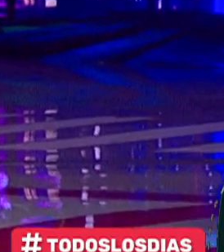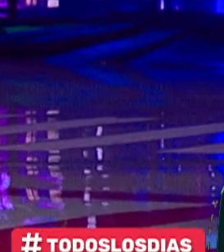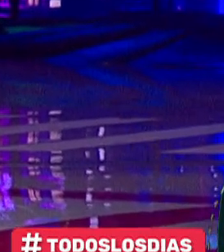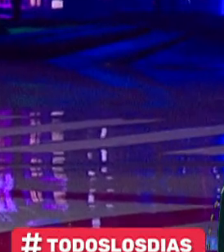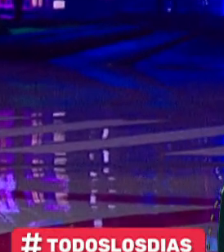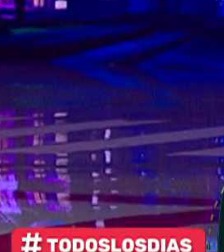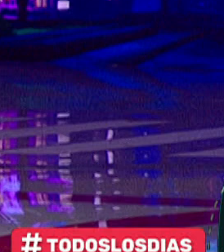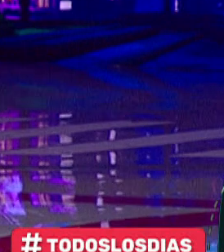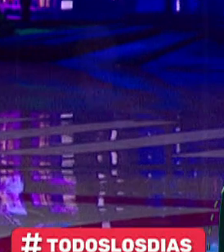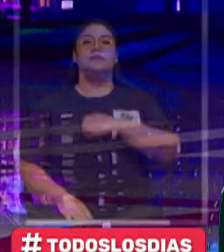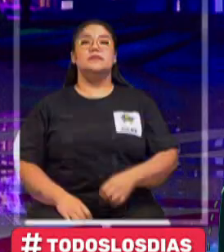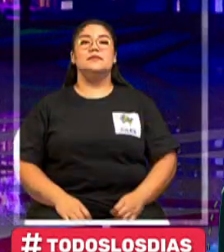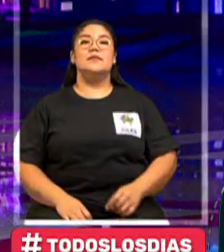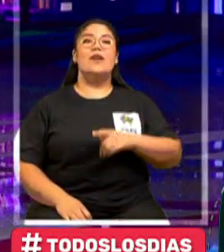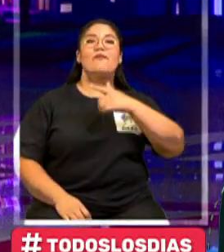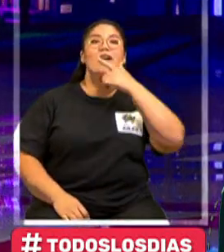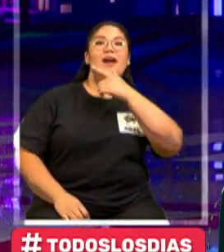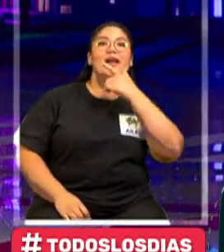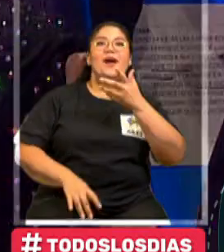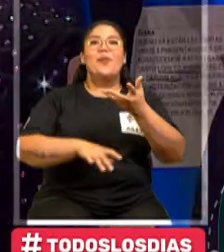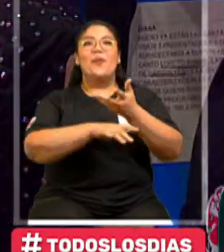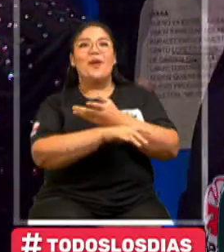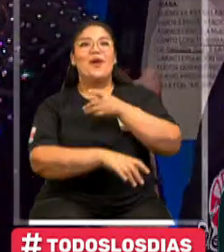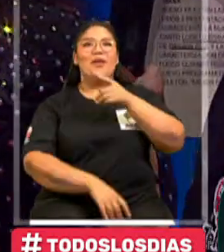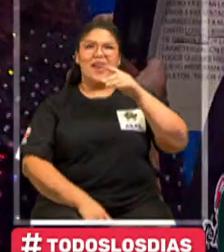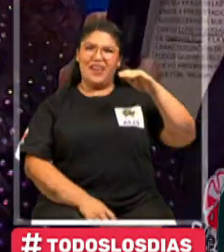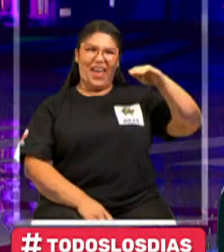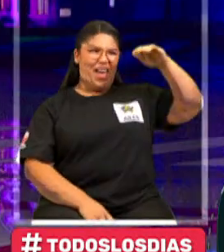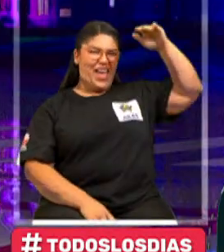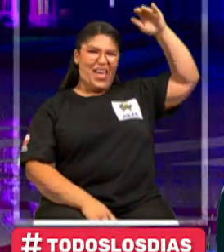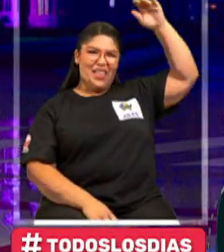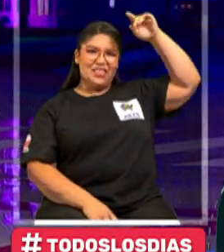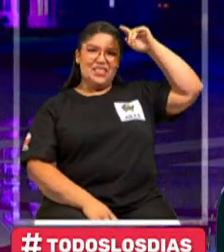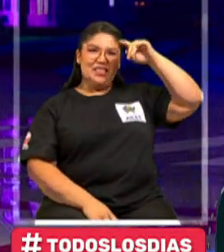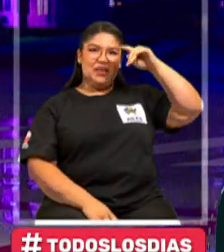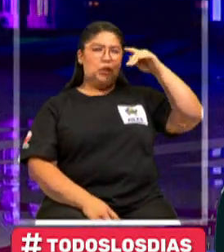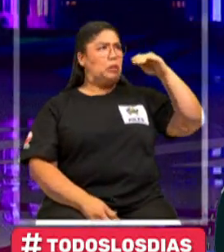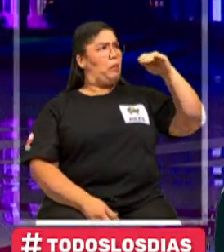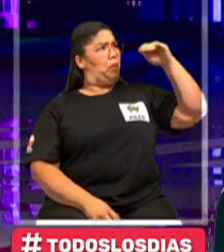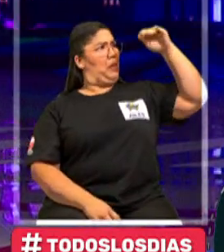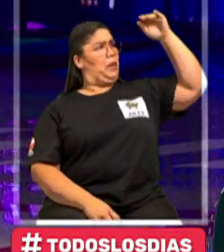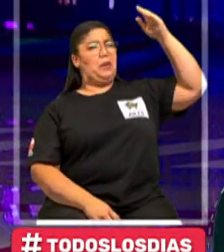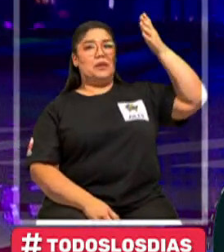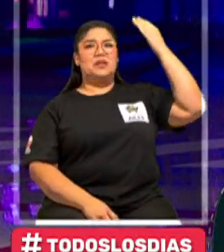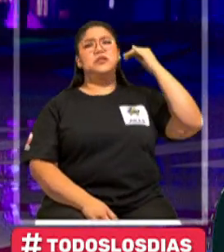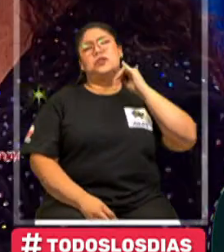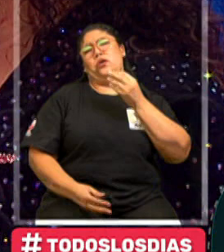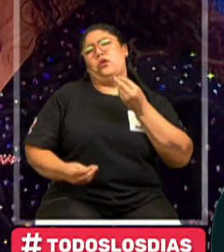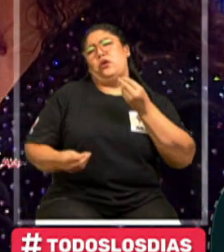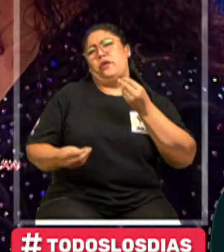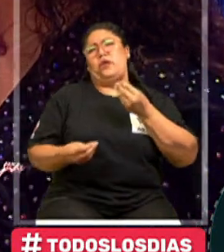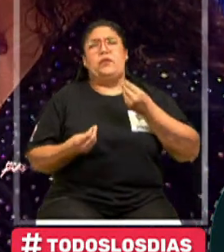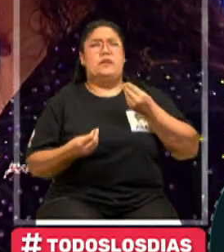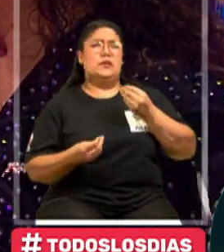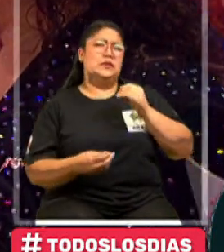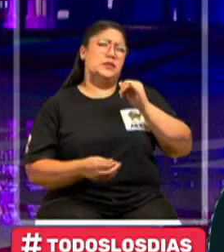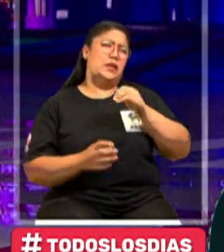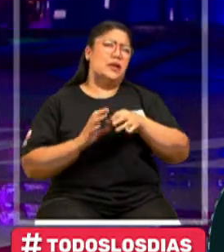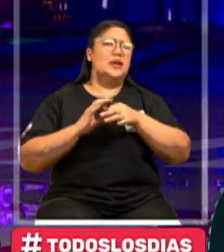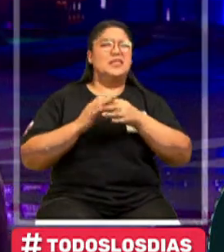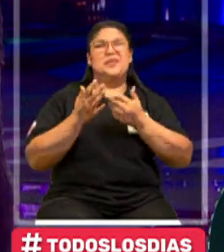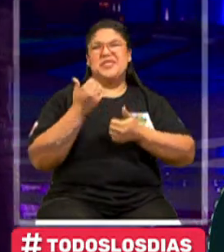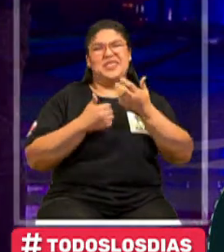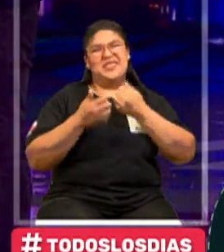¡Eres grande, güey! ¡Eres enorme! Es que está ahí, al palo que antes. Sí, por supuesto, de todas maneras, mucha leche de vaca, al pie de la vaca.